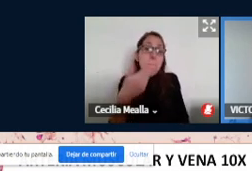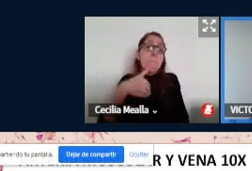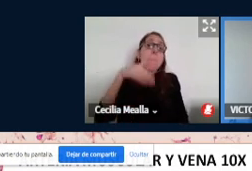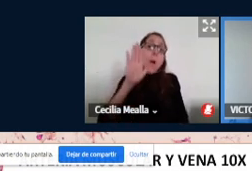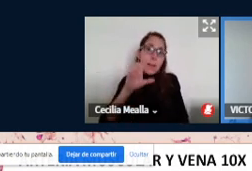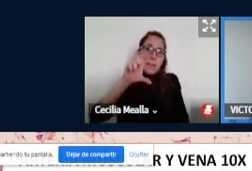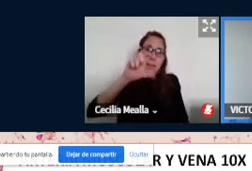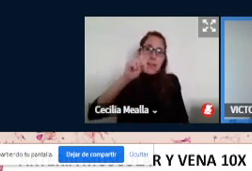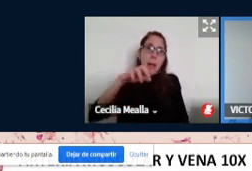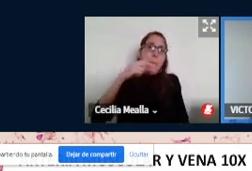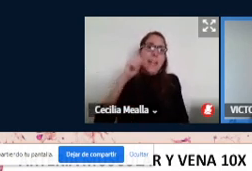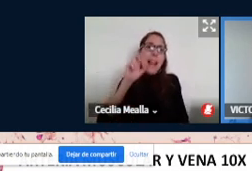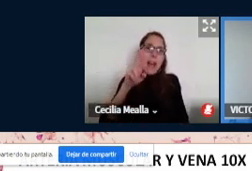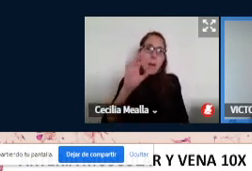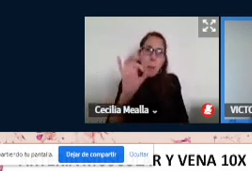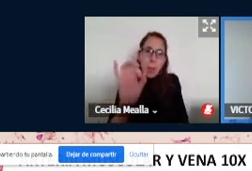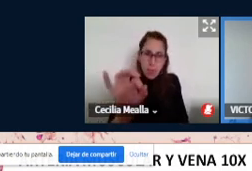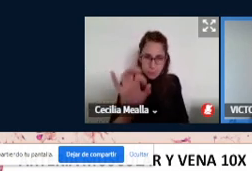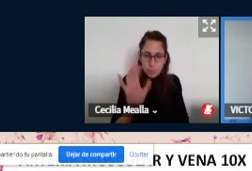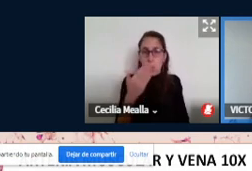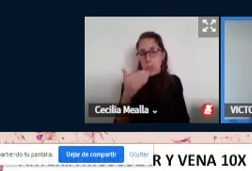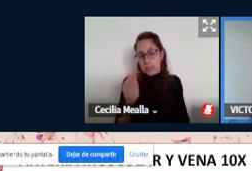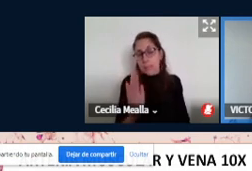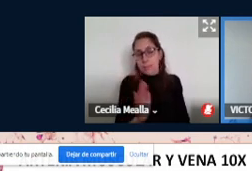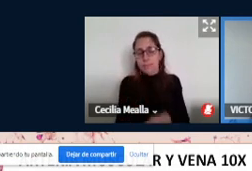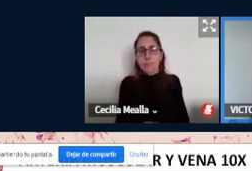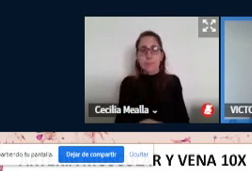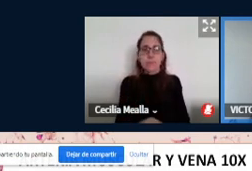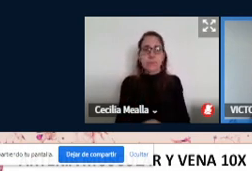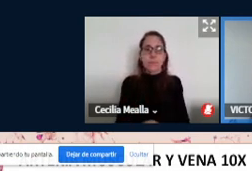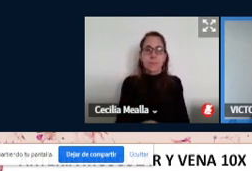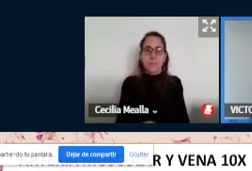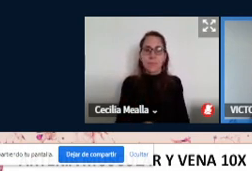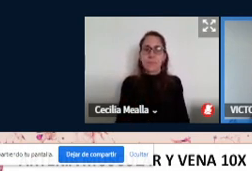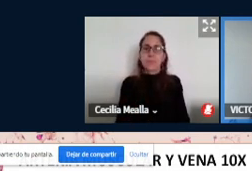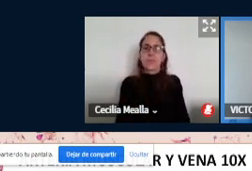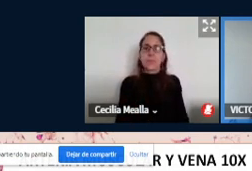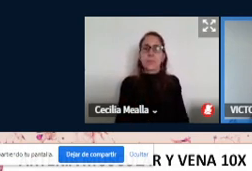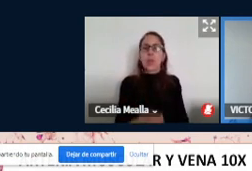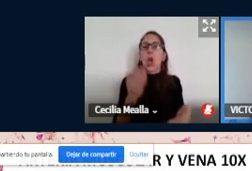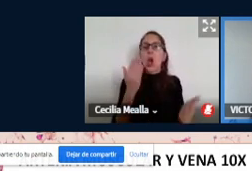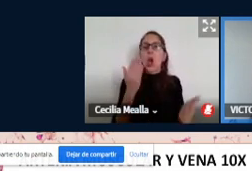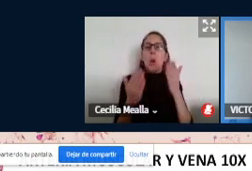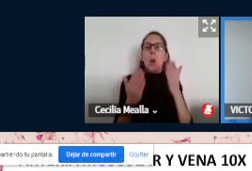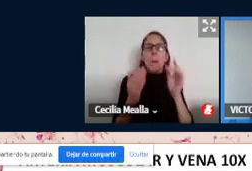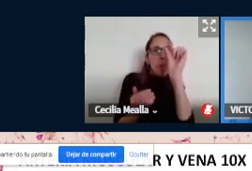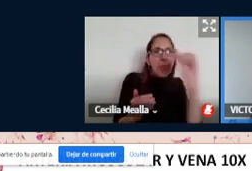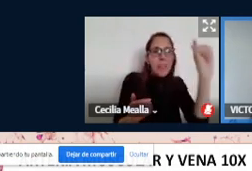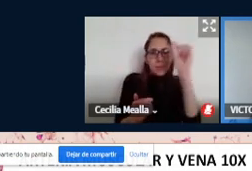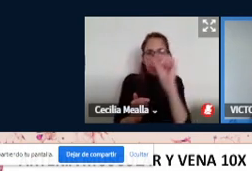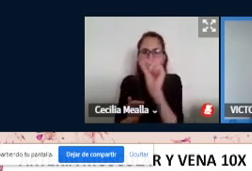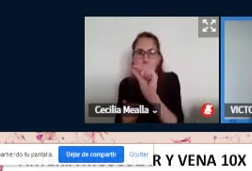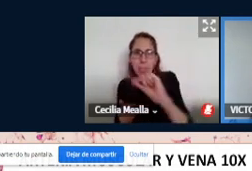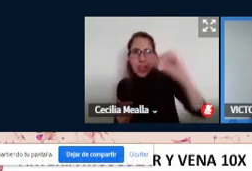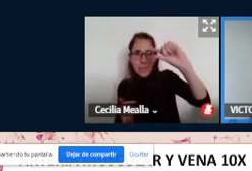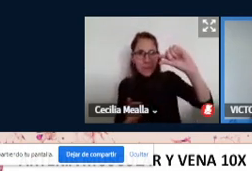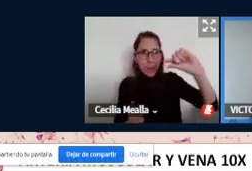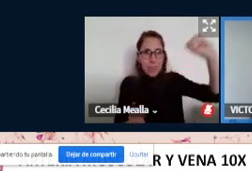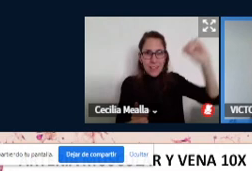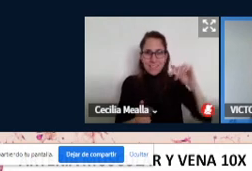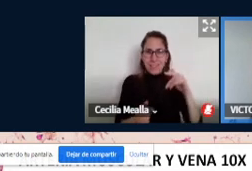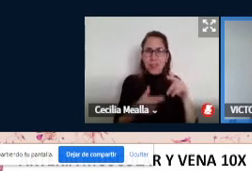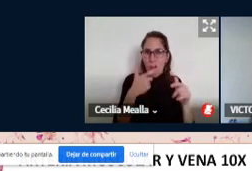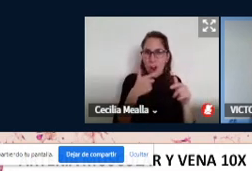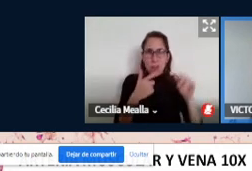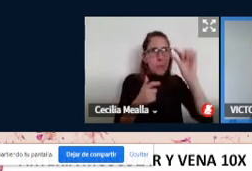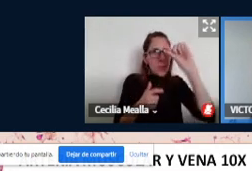ser un capilar, ¿sí? Ahora fíjense, comparamos acá esto, este vaso sanguíneo, este otro, estos